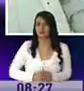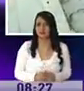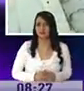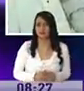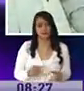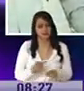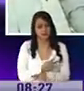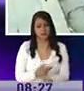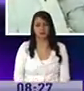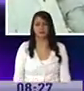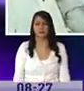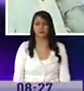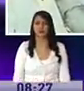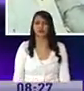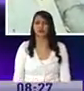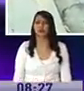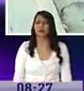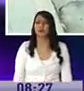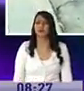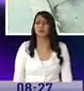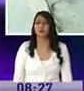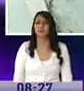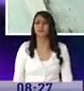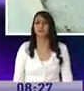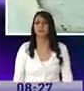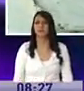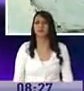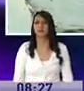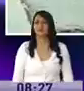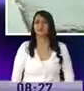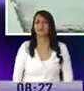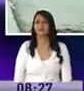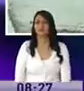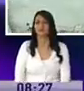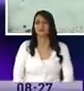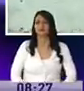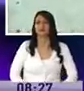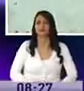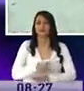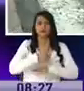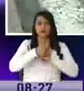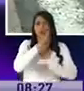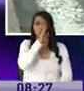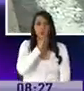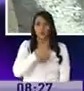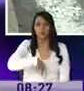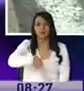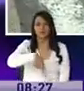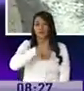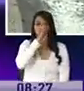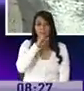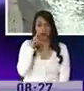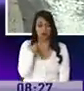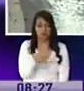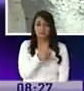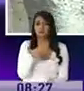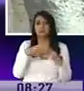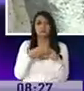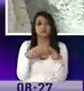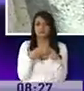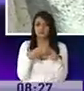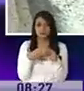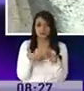peligro lo lamentable de esto es que parece que algunas autoridades nunca pasan por estas avenidas que son totalmente